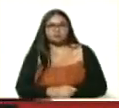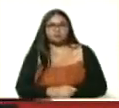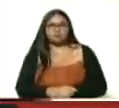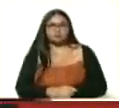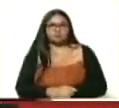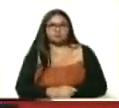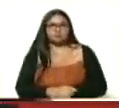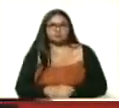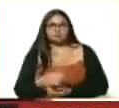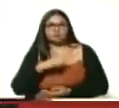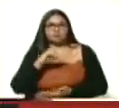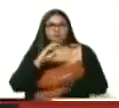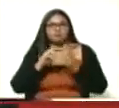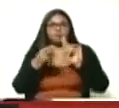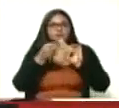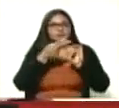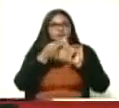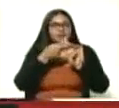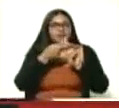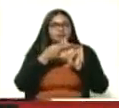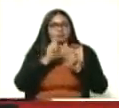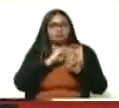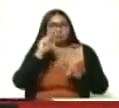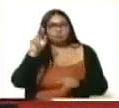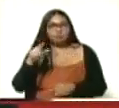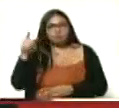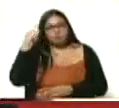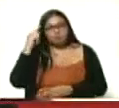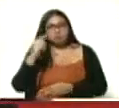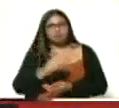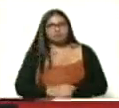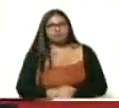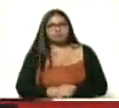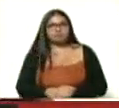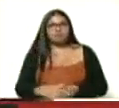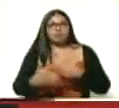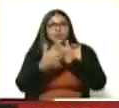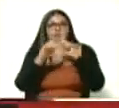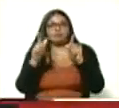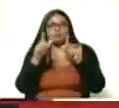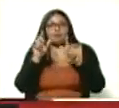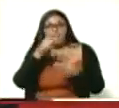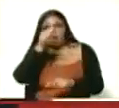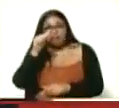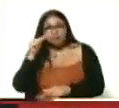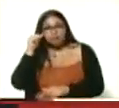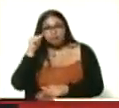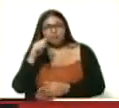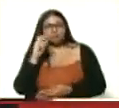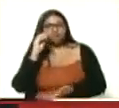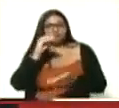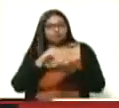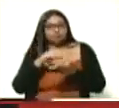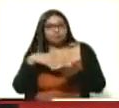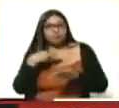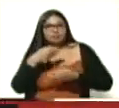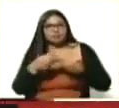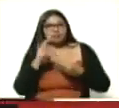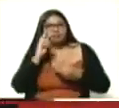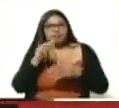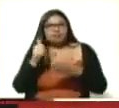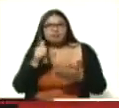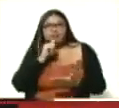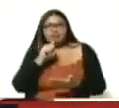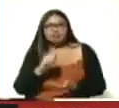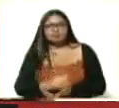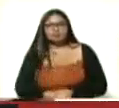poniendo nuestra etiqueta, que es la etiqueta que usamos a diario, que es numeral, Free Alexa App. Allí puede ver quiénes somos los que